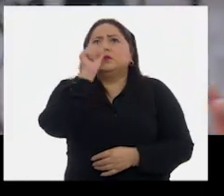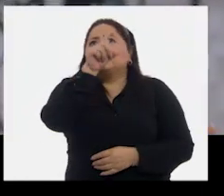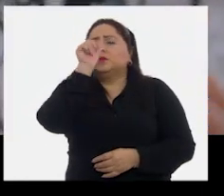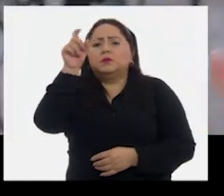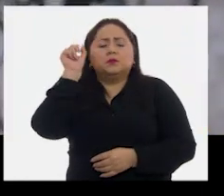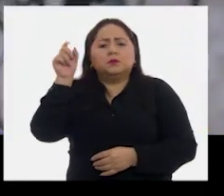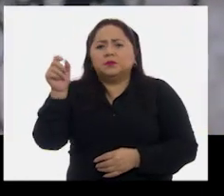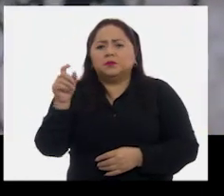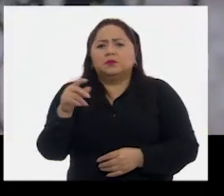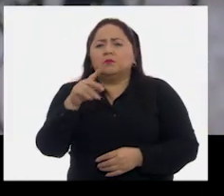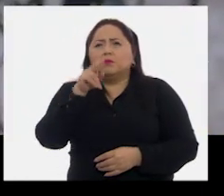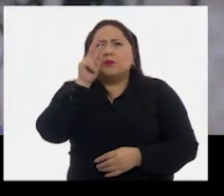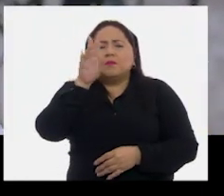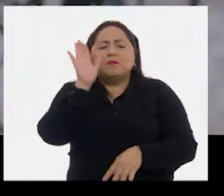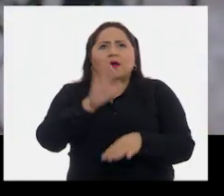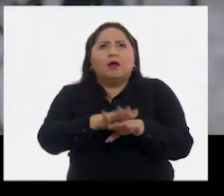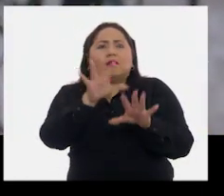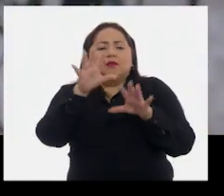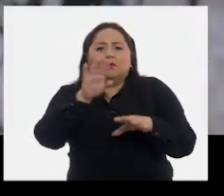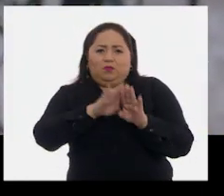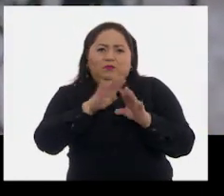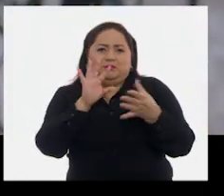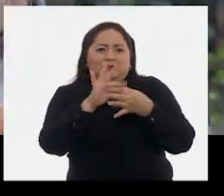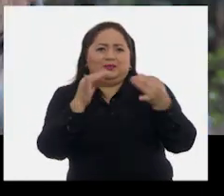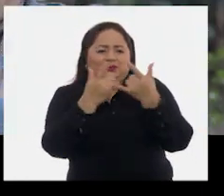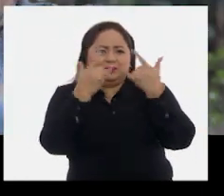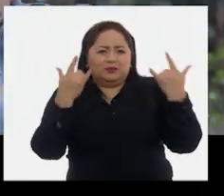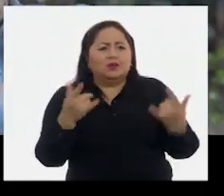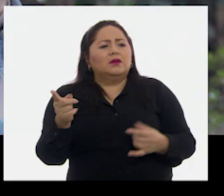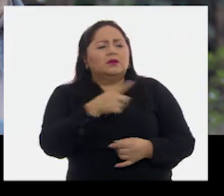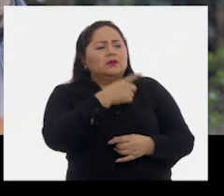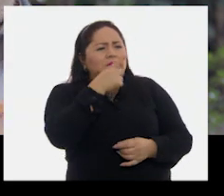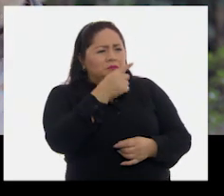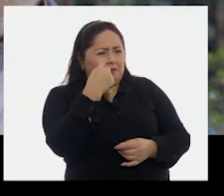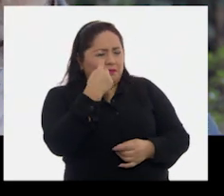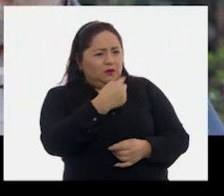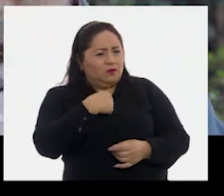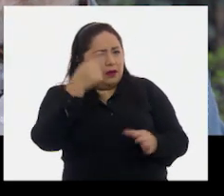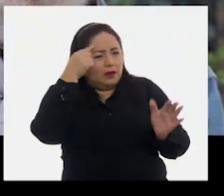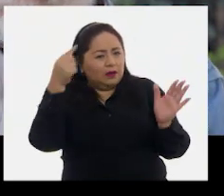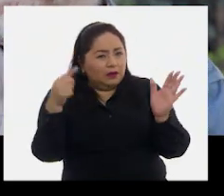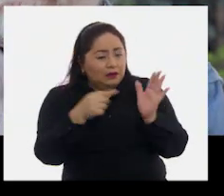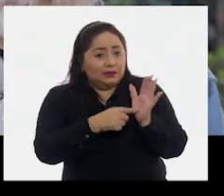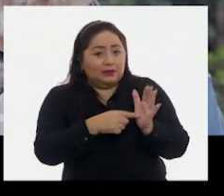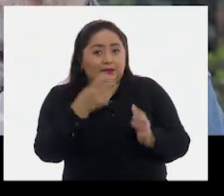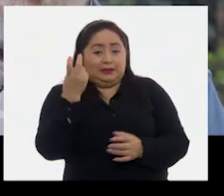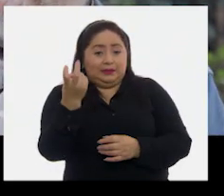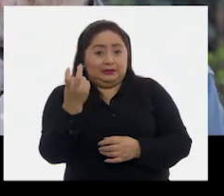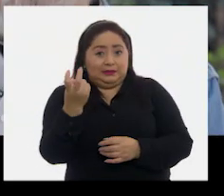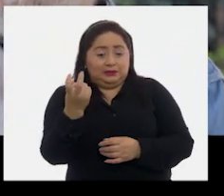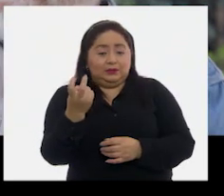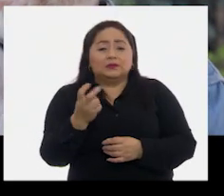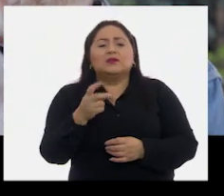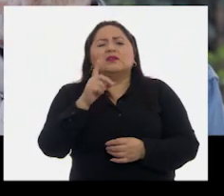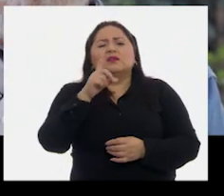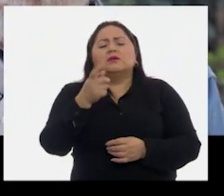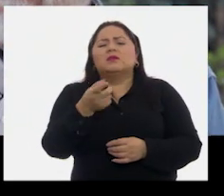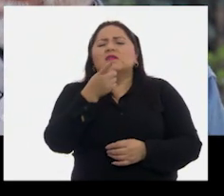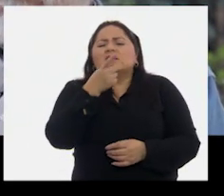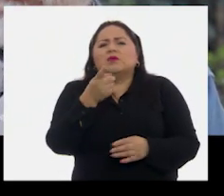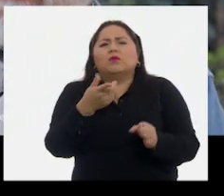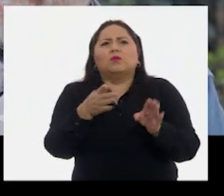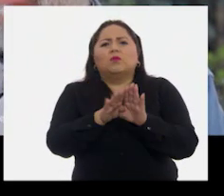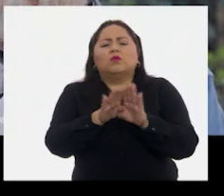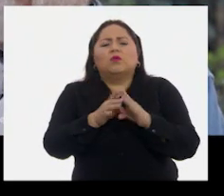a hacer más complejos los relatos. Mira, yo creo, Salvador, que ese tránsito se da